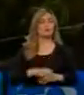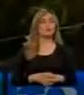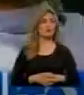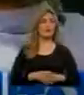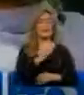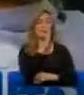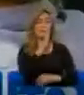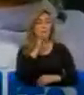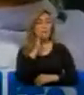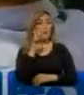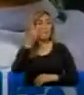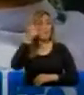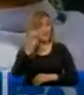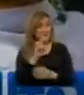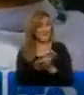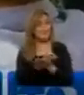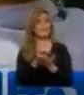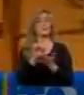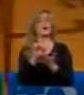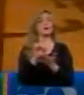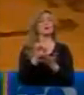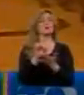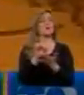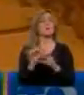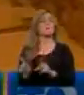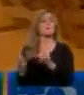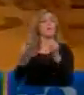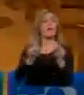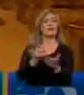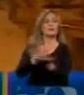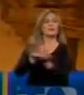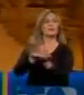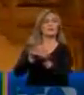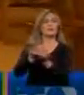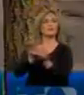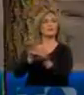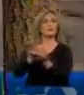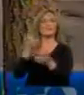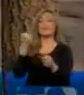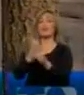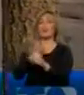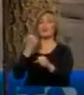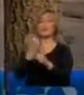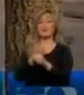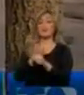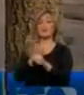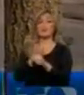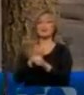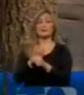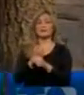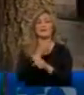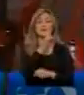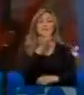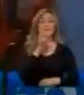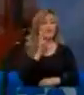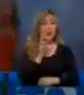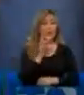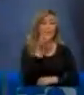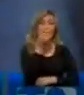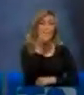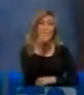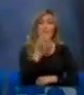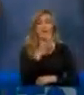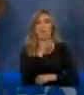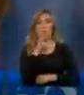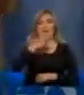de la ciudad desde esta semana se regirán a un plan piloto para poder operar, pero bajo la figura de restaurantes. Teniendo en